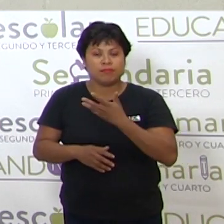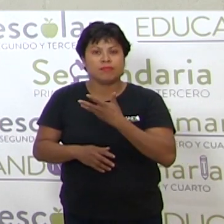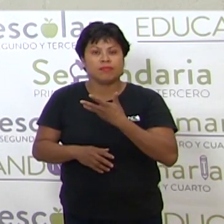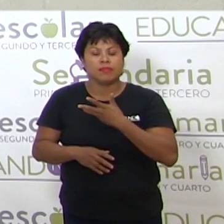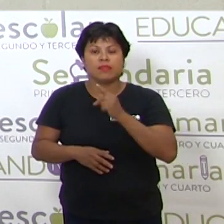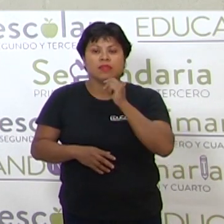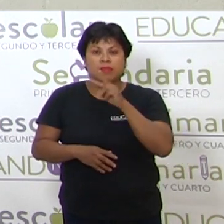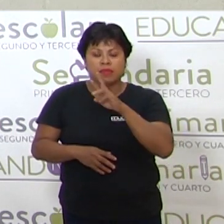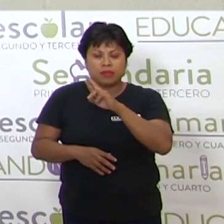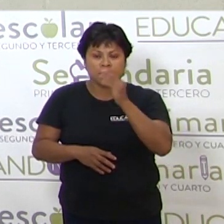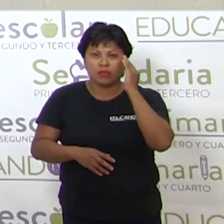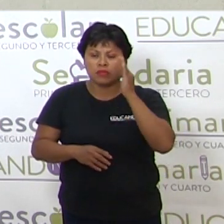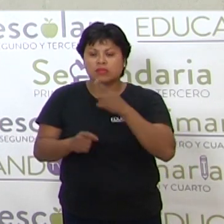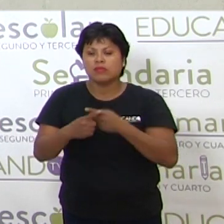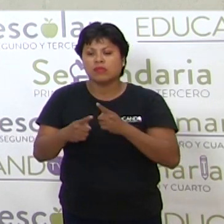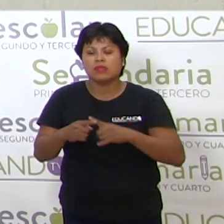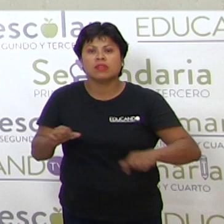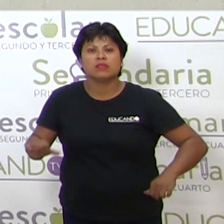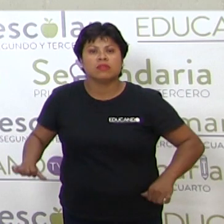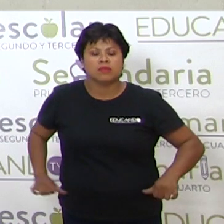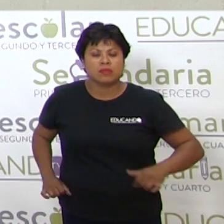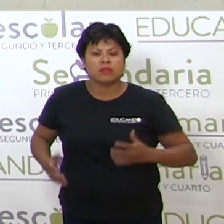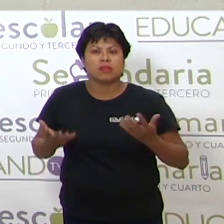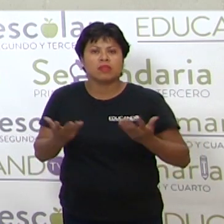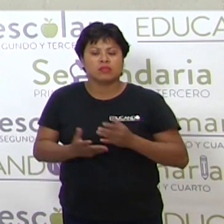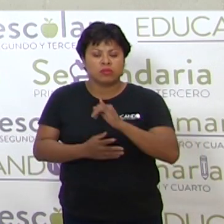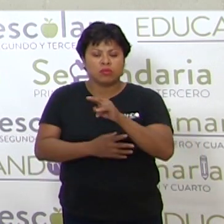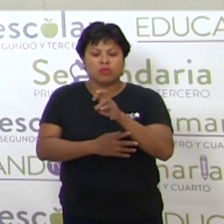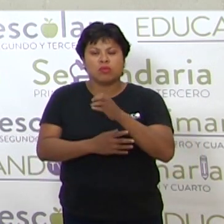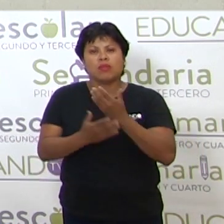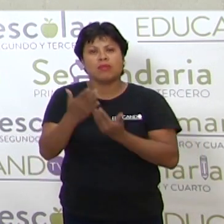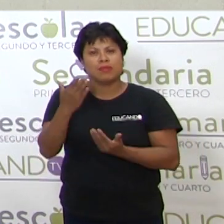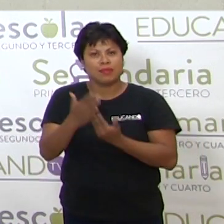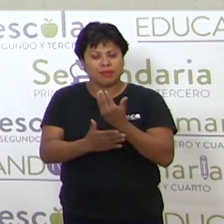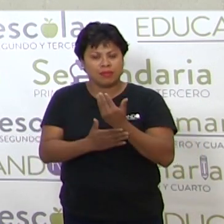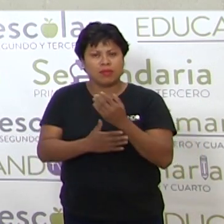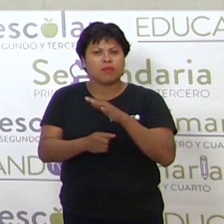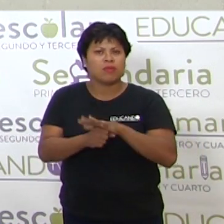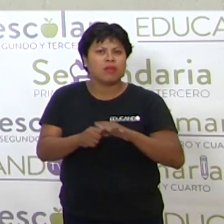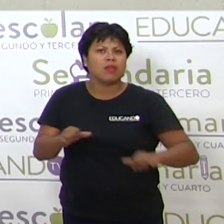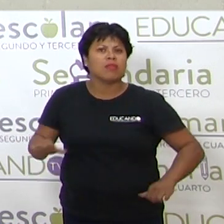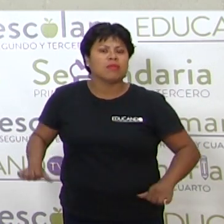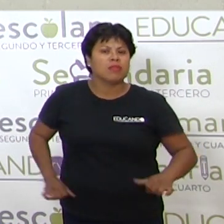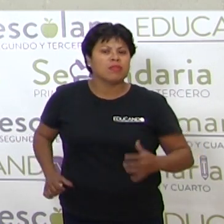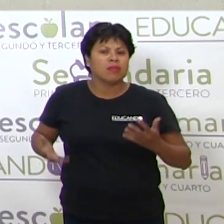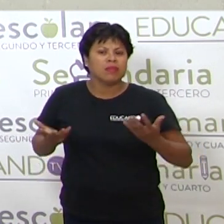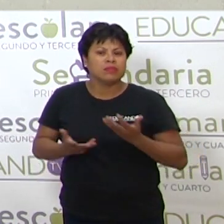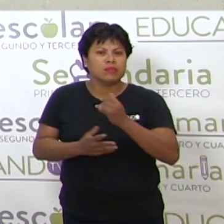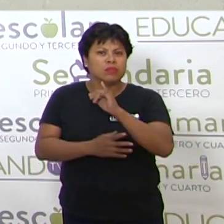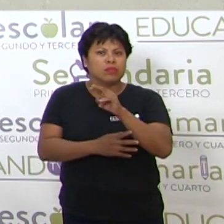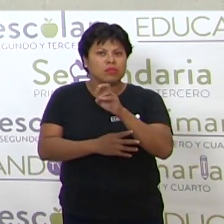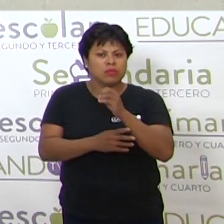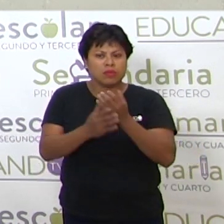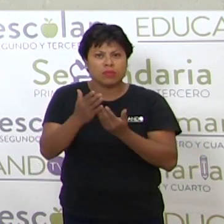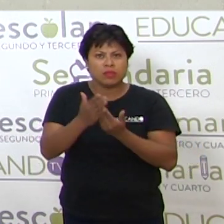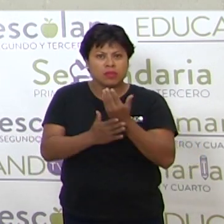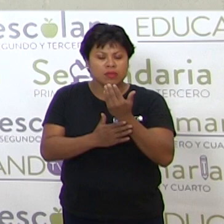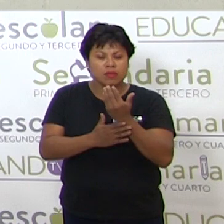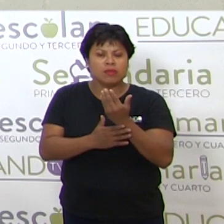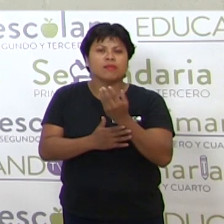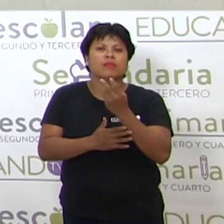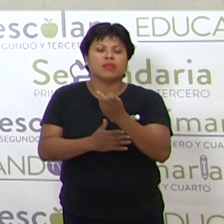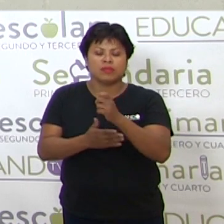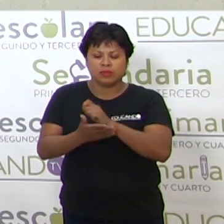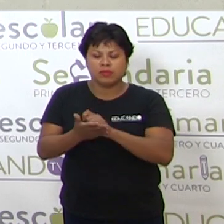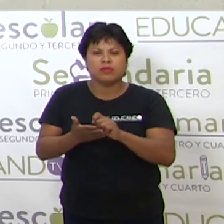reconocemos las actividades que realiza julio por la mañana qué actividades realiza julio por la mañana nos